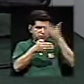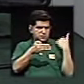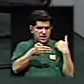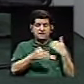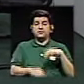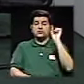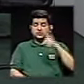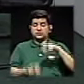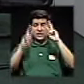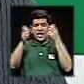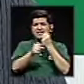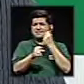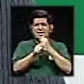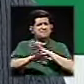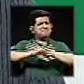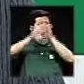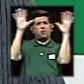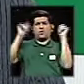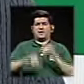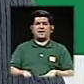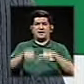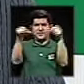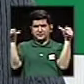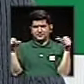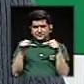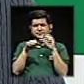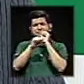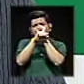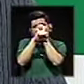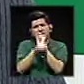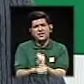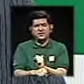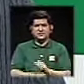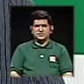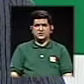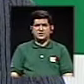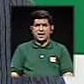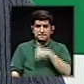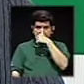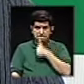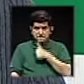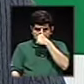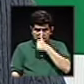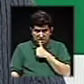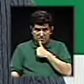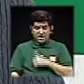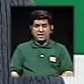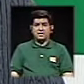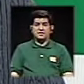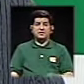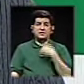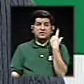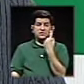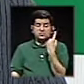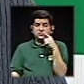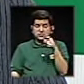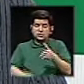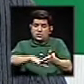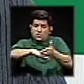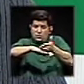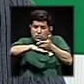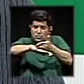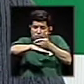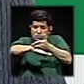materia de empleo muy claro Porque por ejemplo el sector tradicional el sector privado tradicional Apenas ha venido